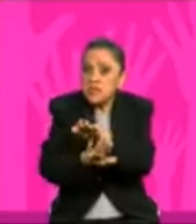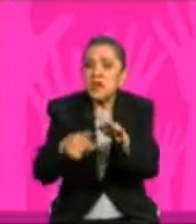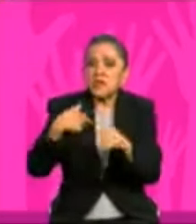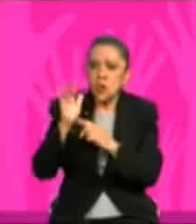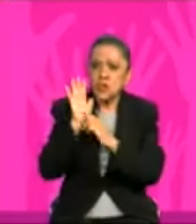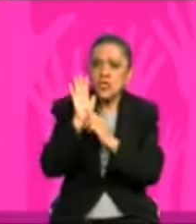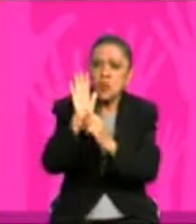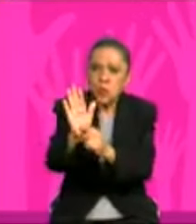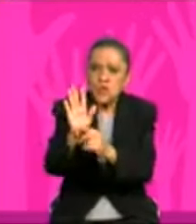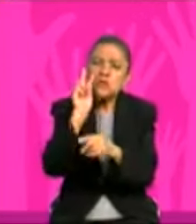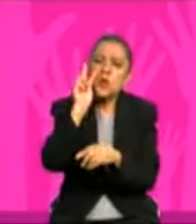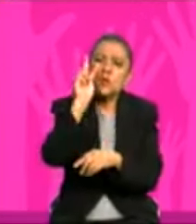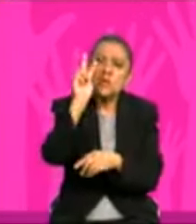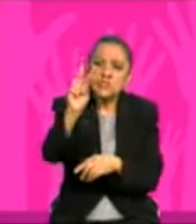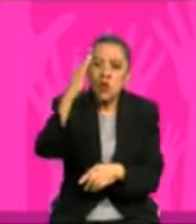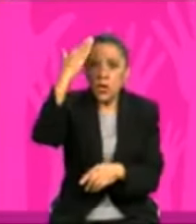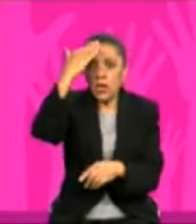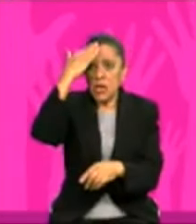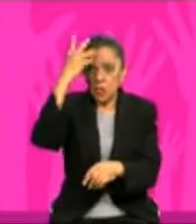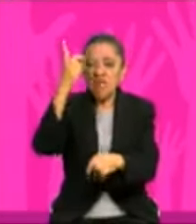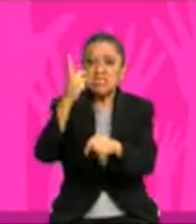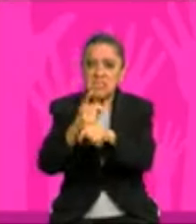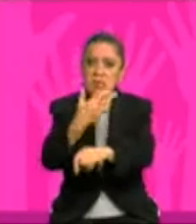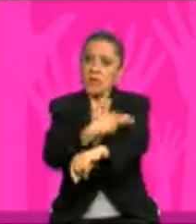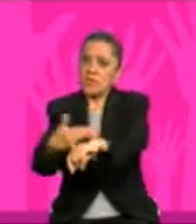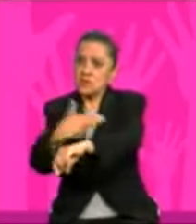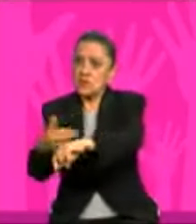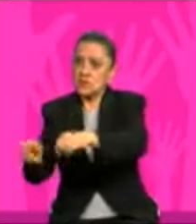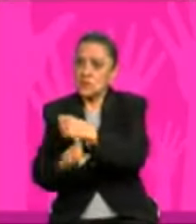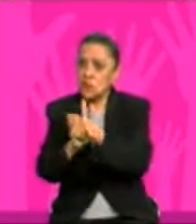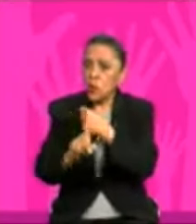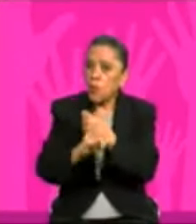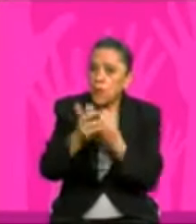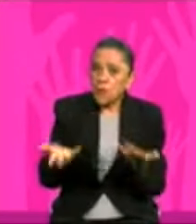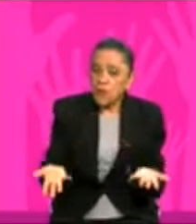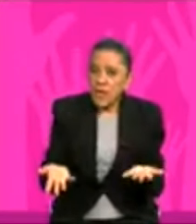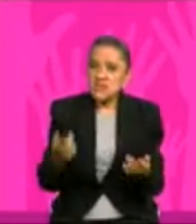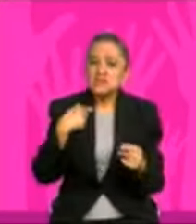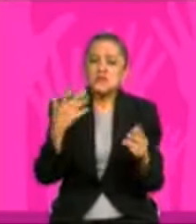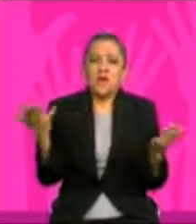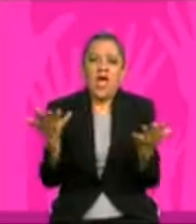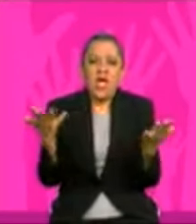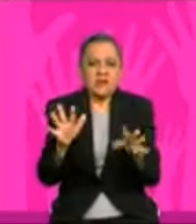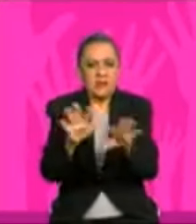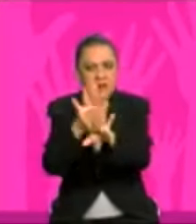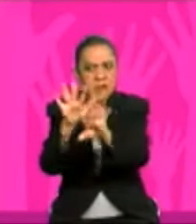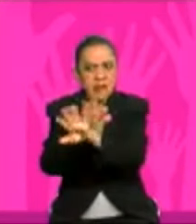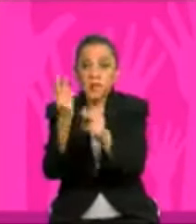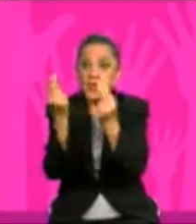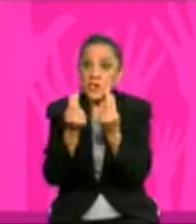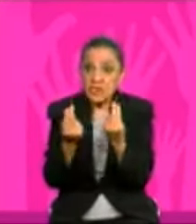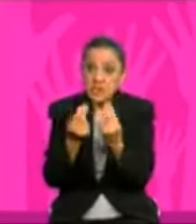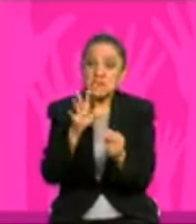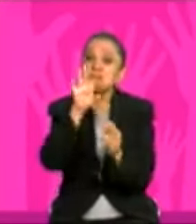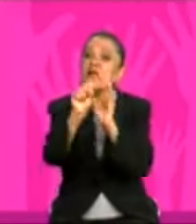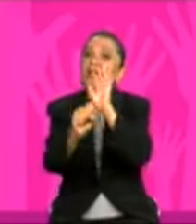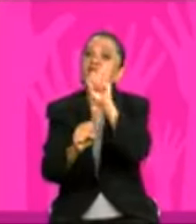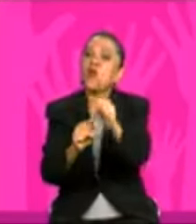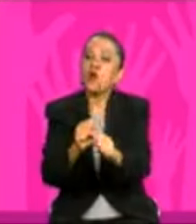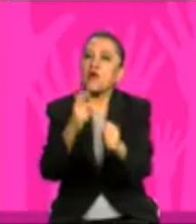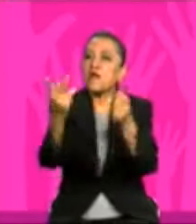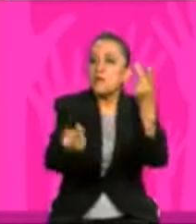visión, capacidad para dar solución a los problemas y conflictos, propiciar los cambios que se requieren y lograr los